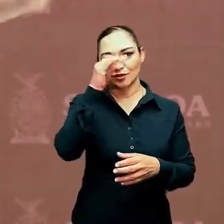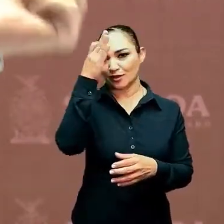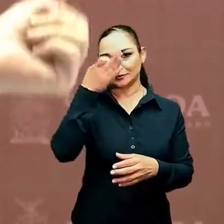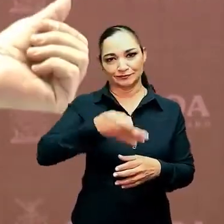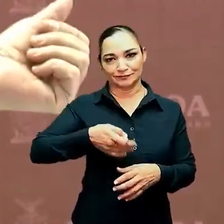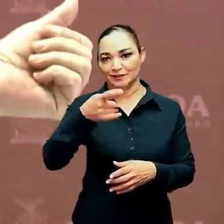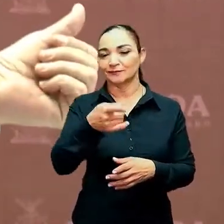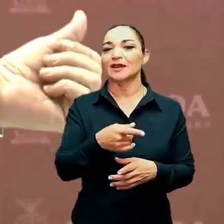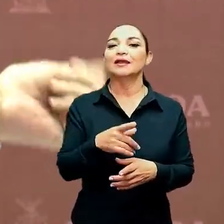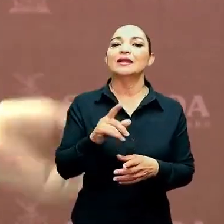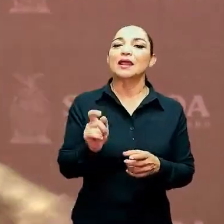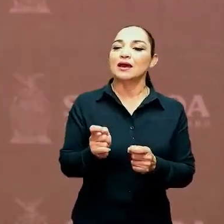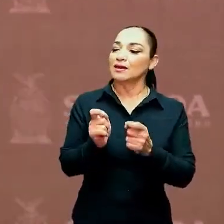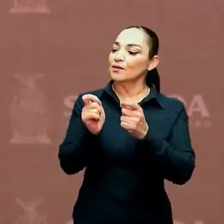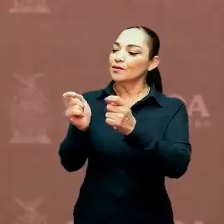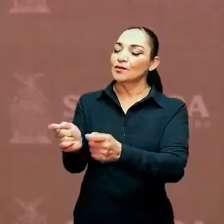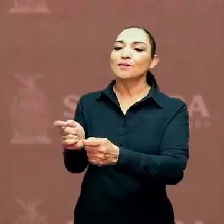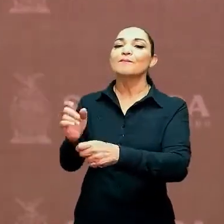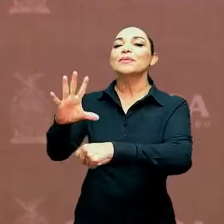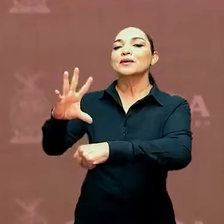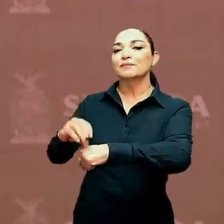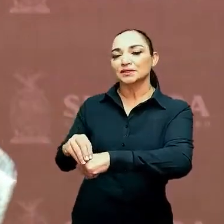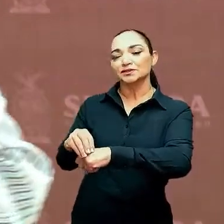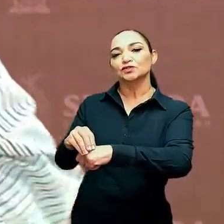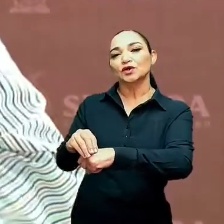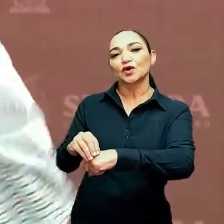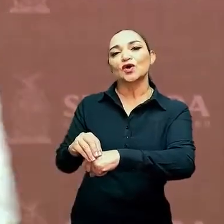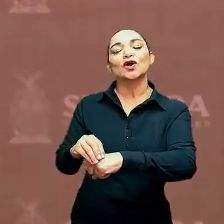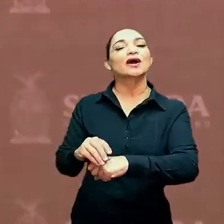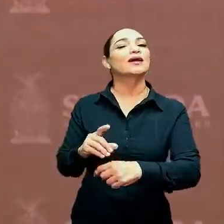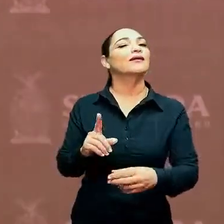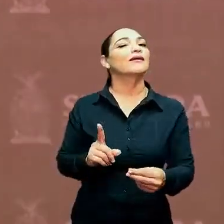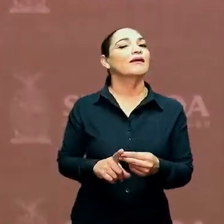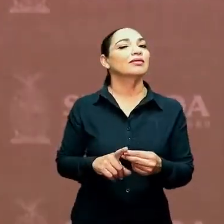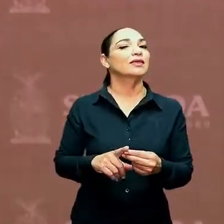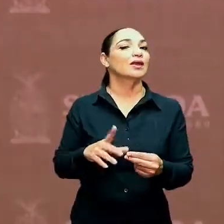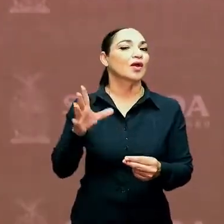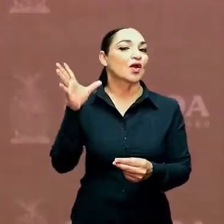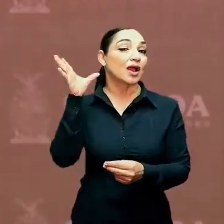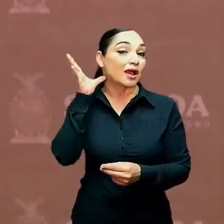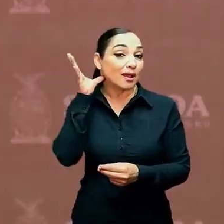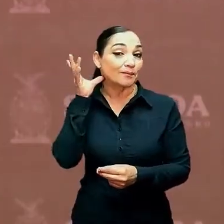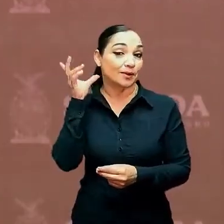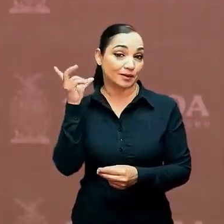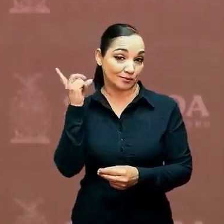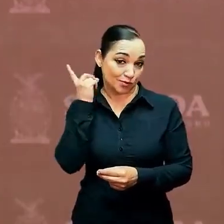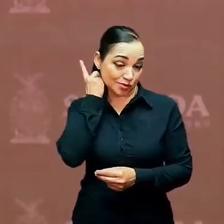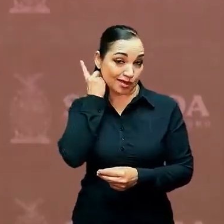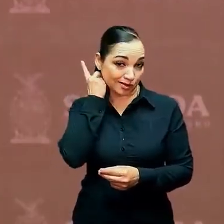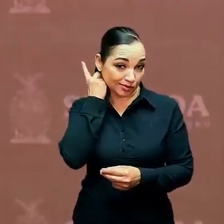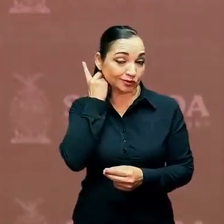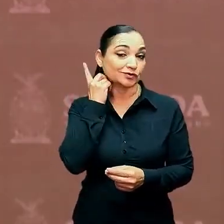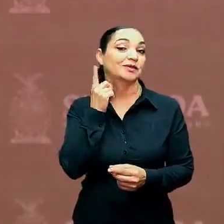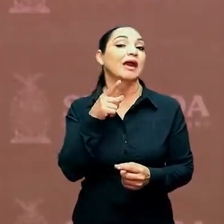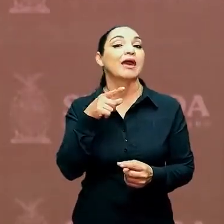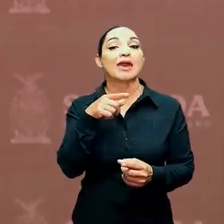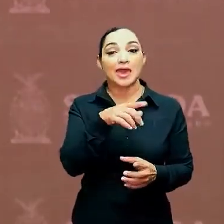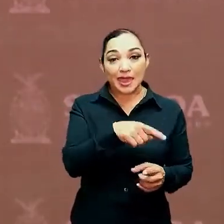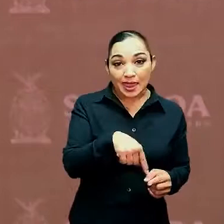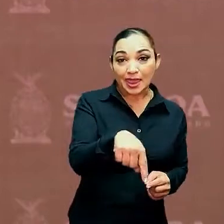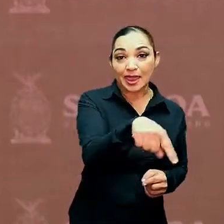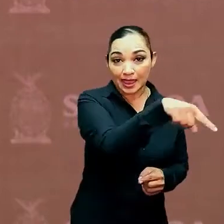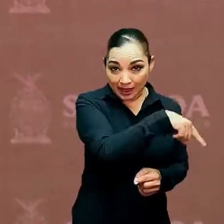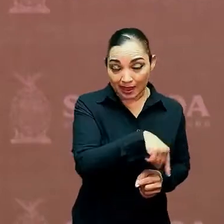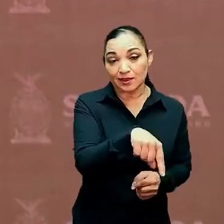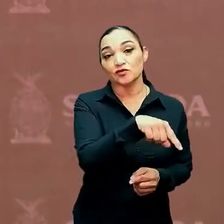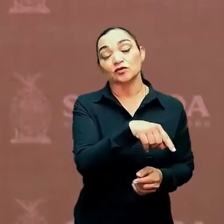o el comodato, corresponde al Congreso del Estado, no a nosotros. Es el Congreso el que tiene que tomar las medidas